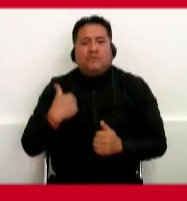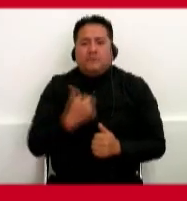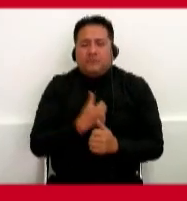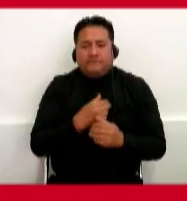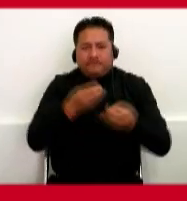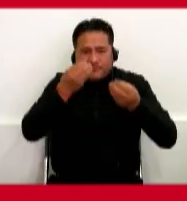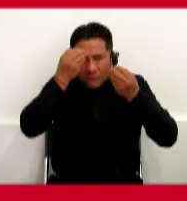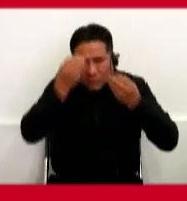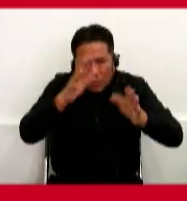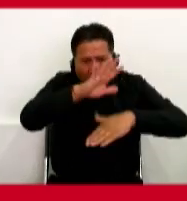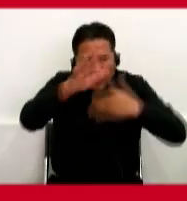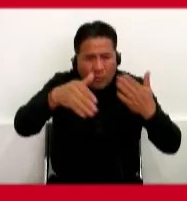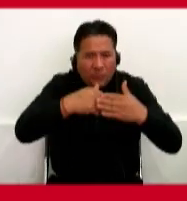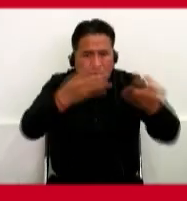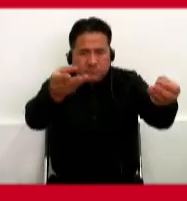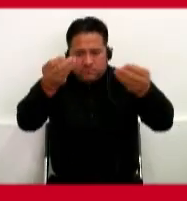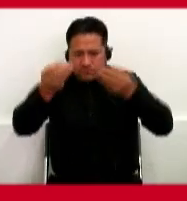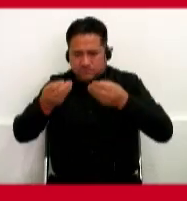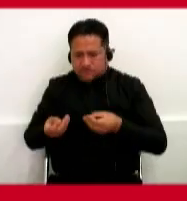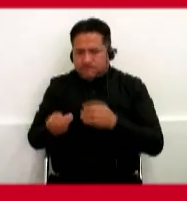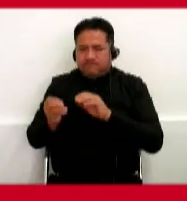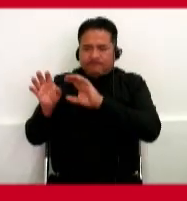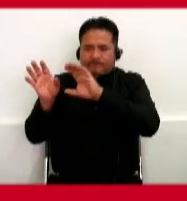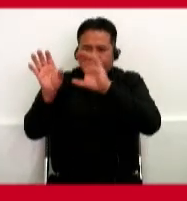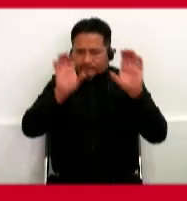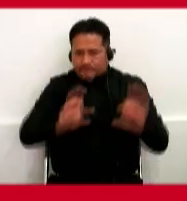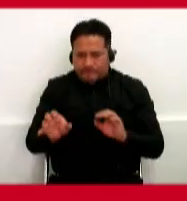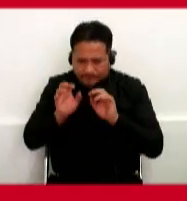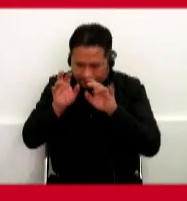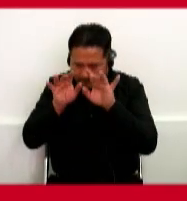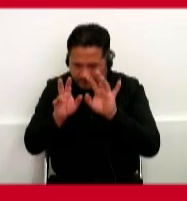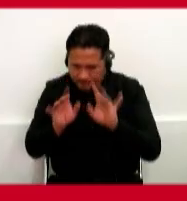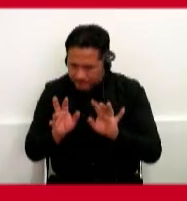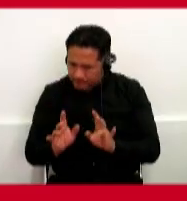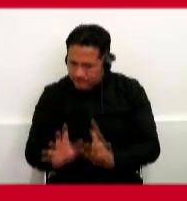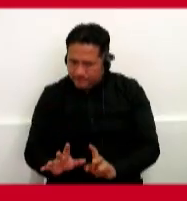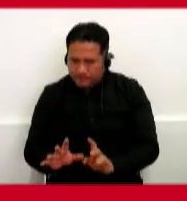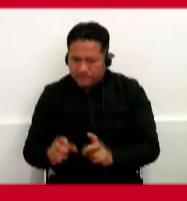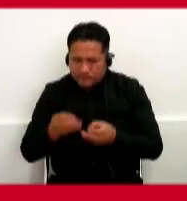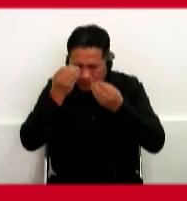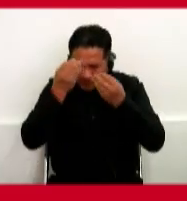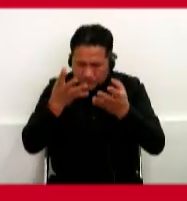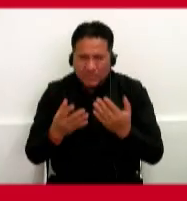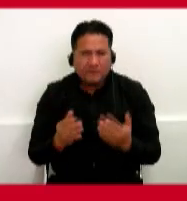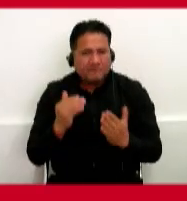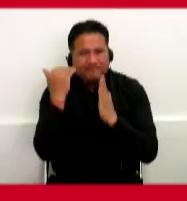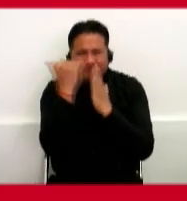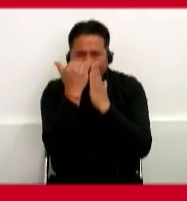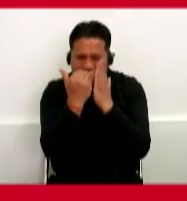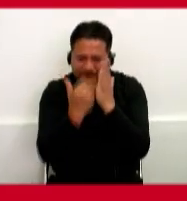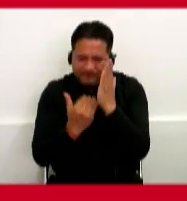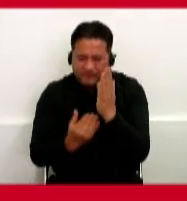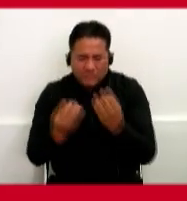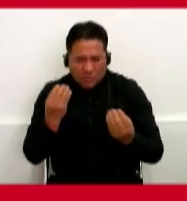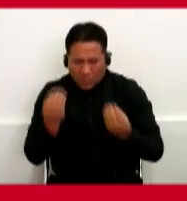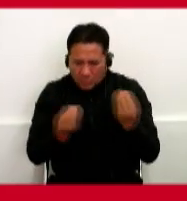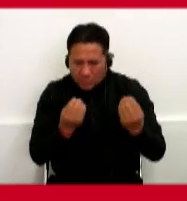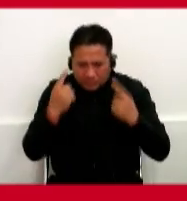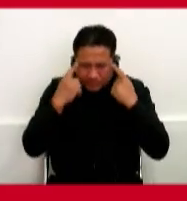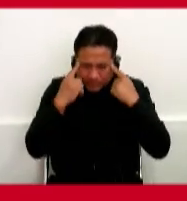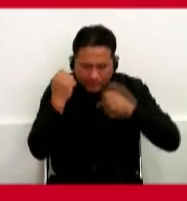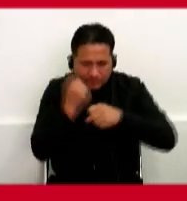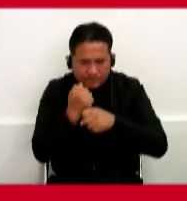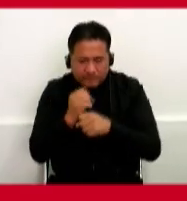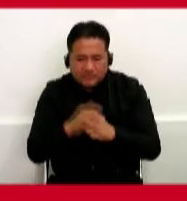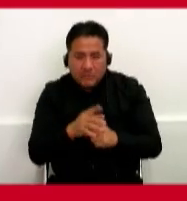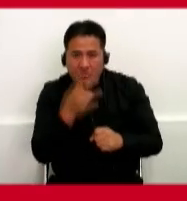que nos ha permitido desarrollar un nivel de ingeniería a nivel de detalle. ¿Ya? Como ustedes pueden ver en